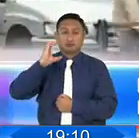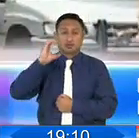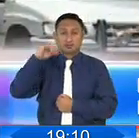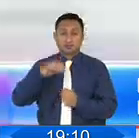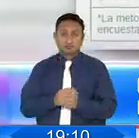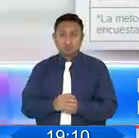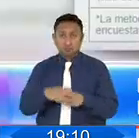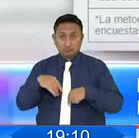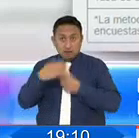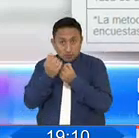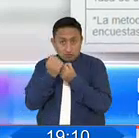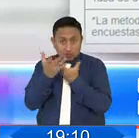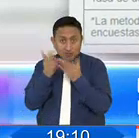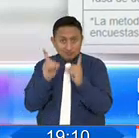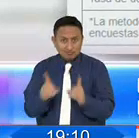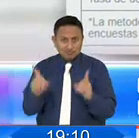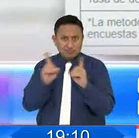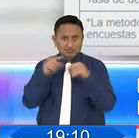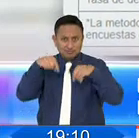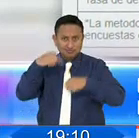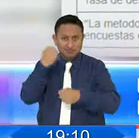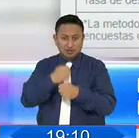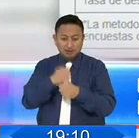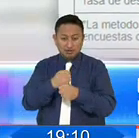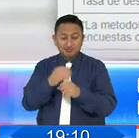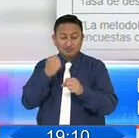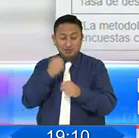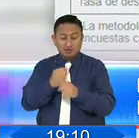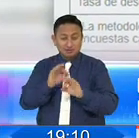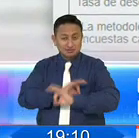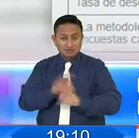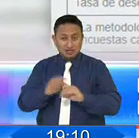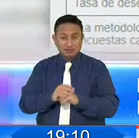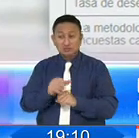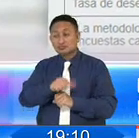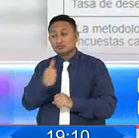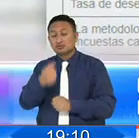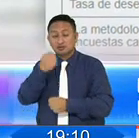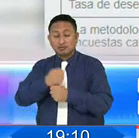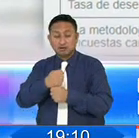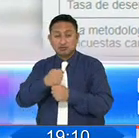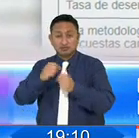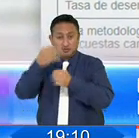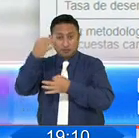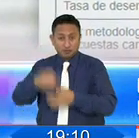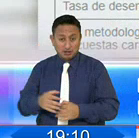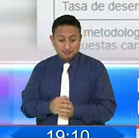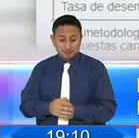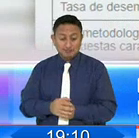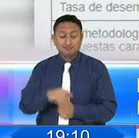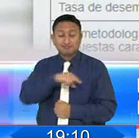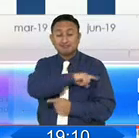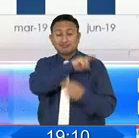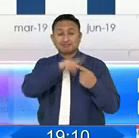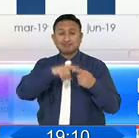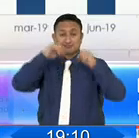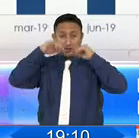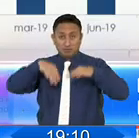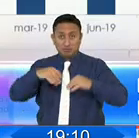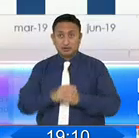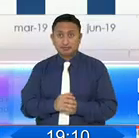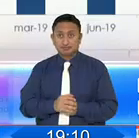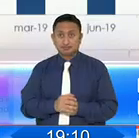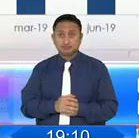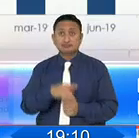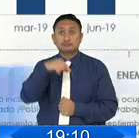INEC, dio a conocer las cifras de empleo, desempleo y subempleo hasta septiembre del 2020 en el Ecuador. La tasa de